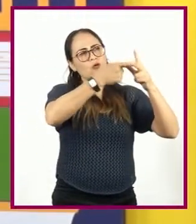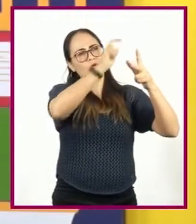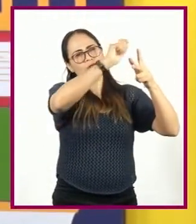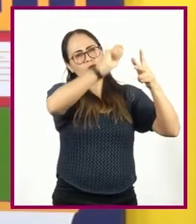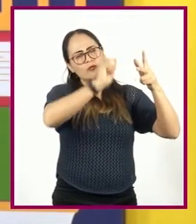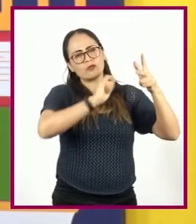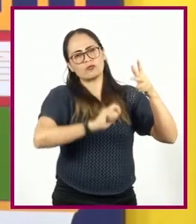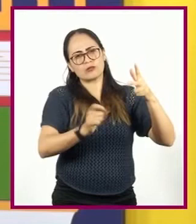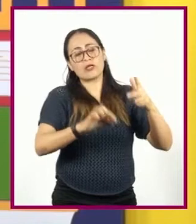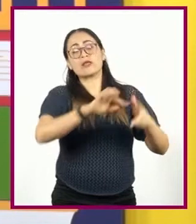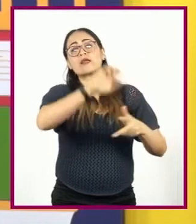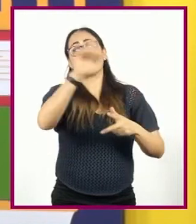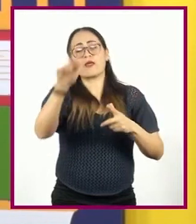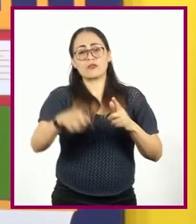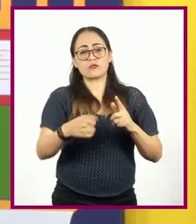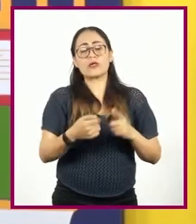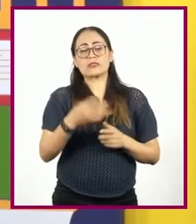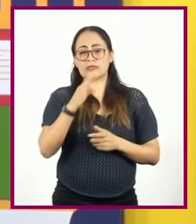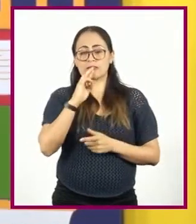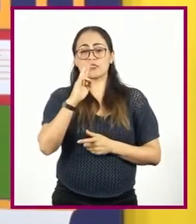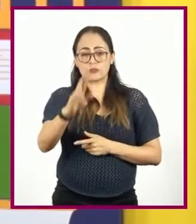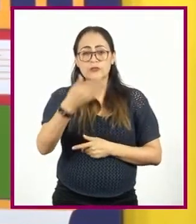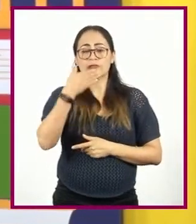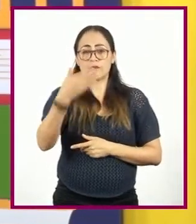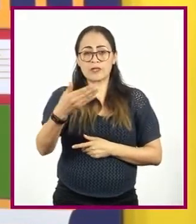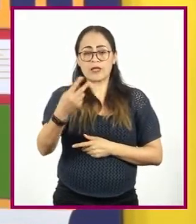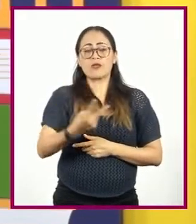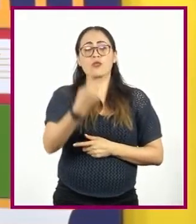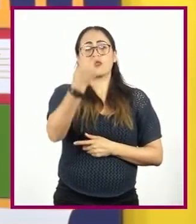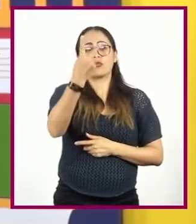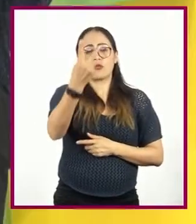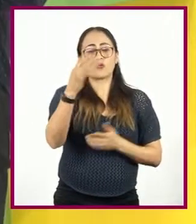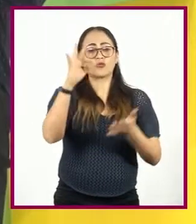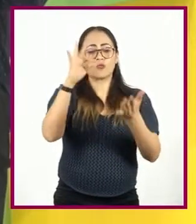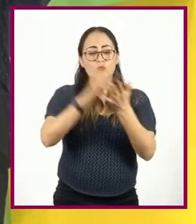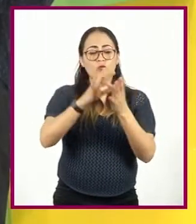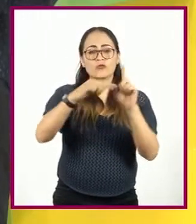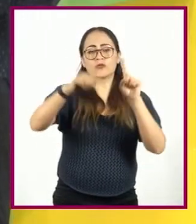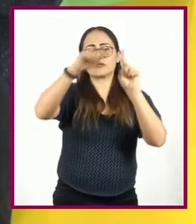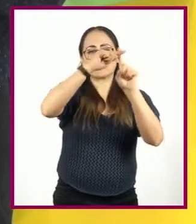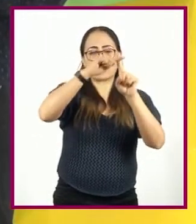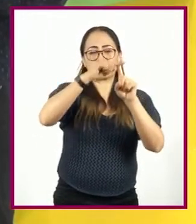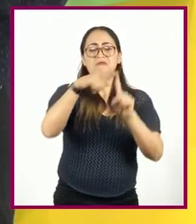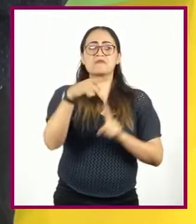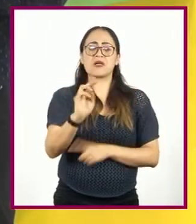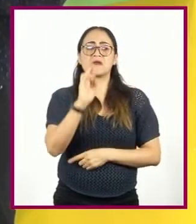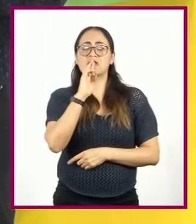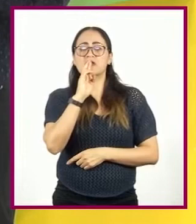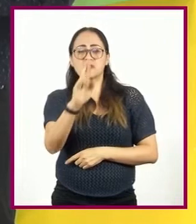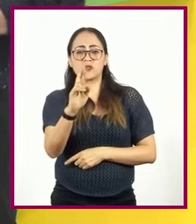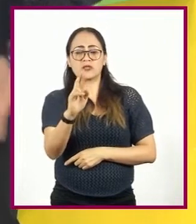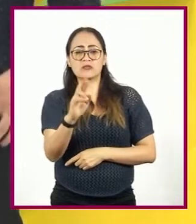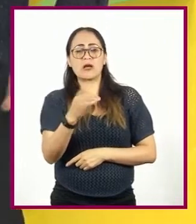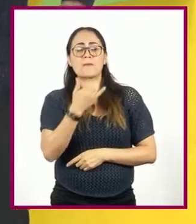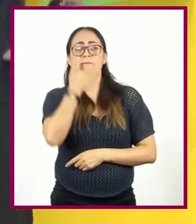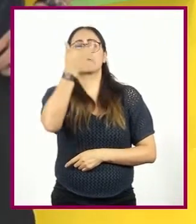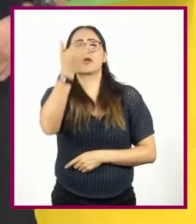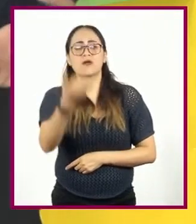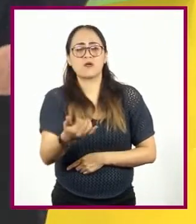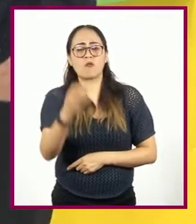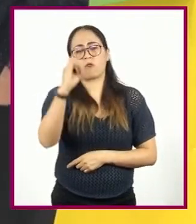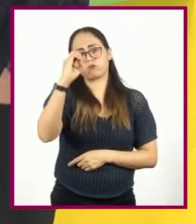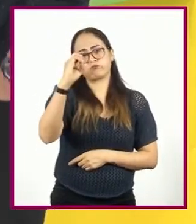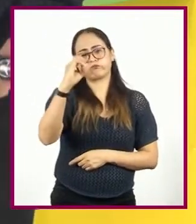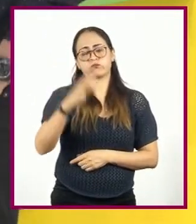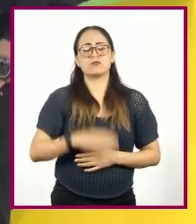acertar, sumarán 2 puntos, pero si su respuesta es incorrecta, no obtendrá ninguno. Ganará el primero